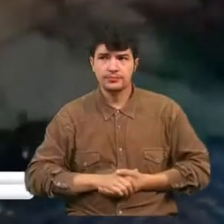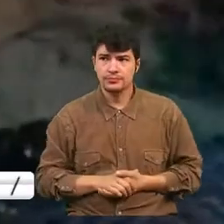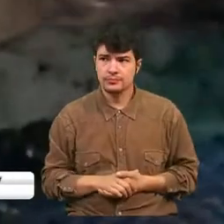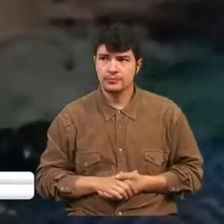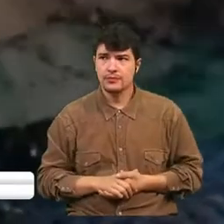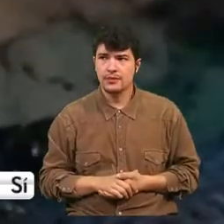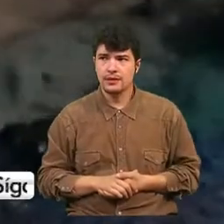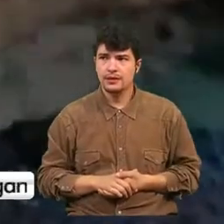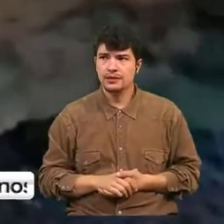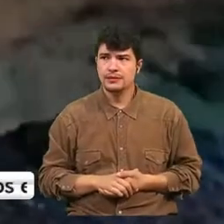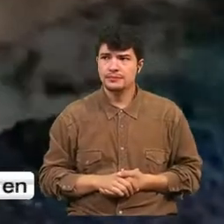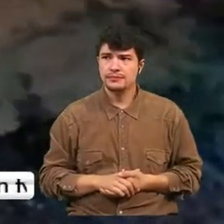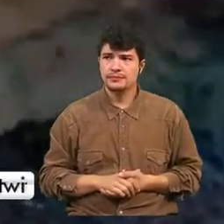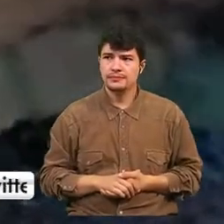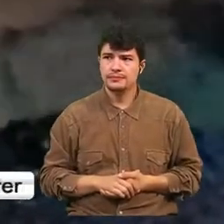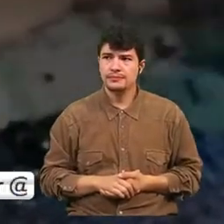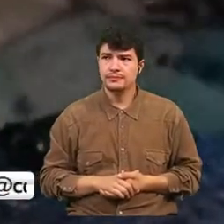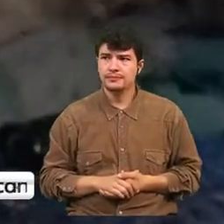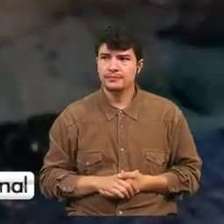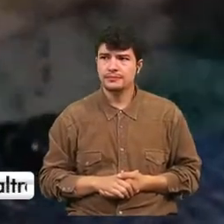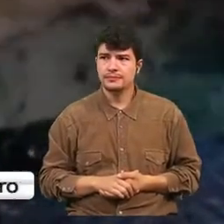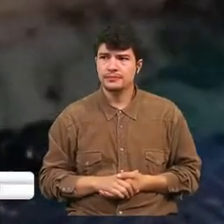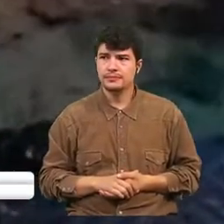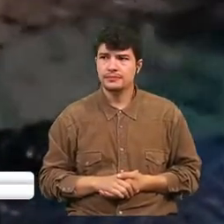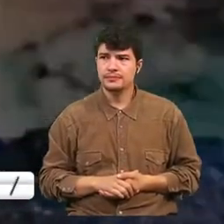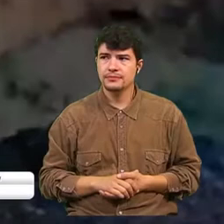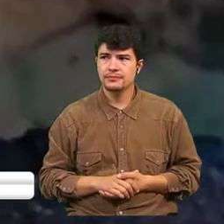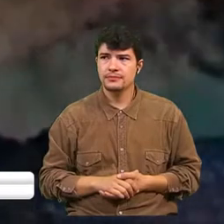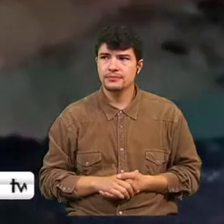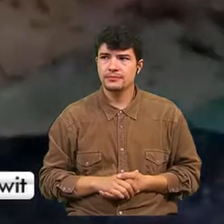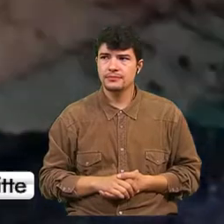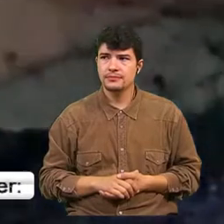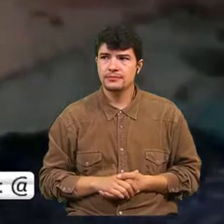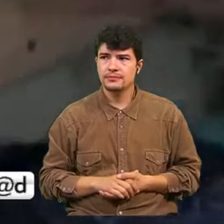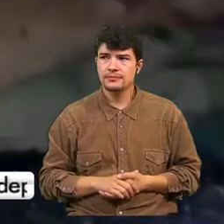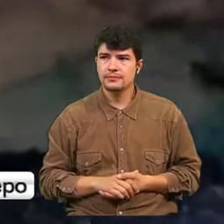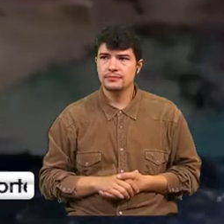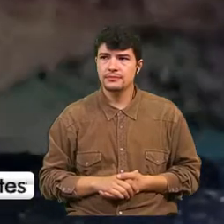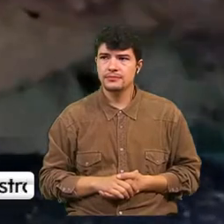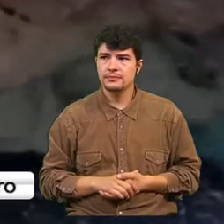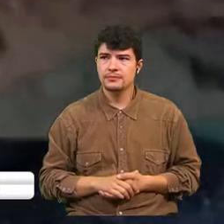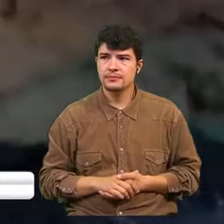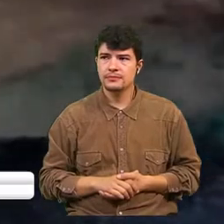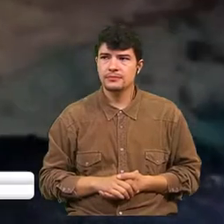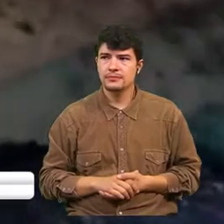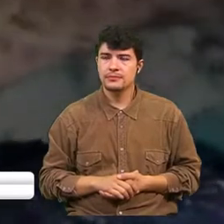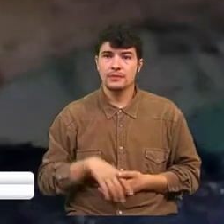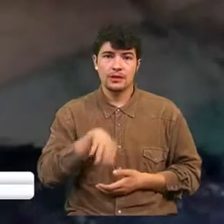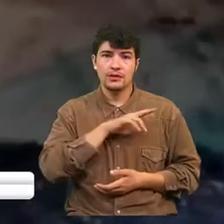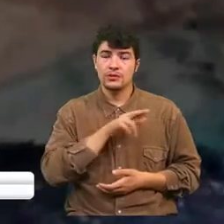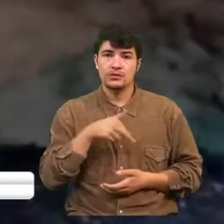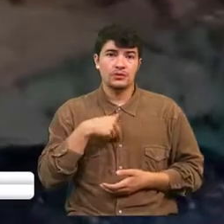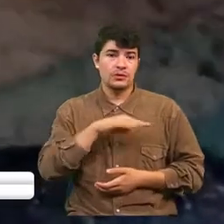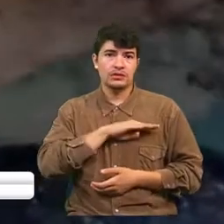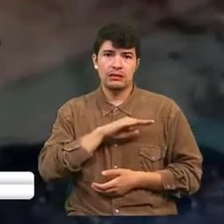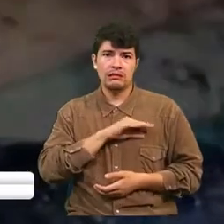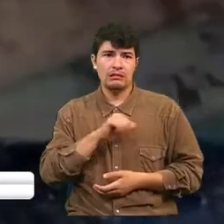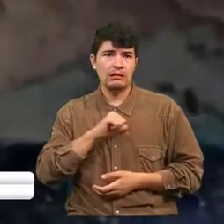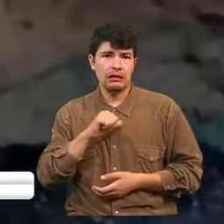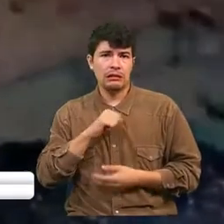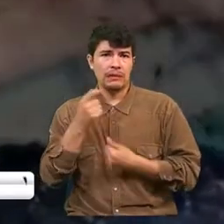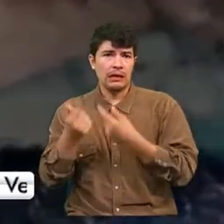hizo con Mocoa, que solamente le está llamando la atención a los alcaldes. Nosotros los alcaldes no tenemos un presupuesto de